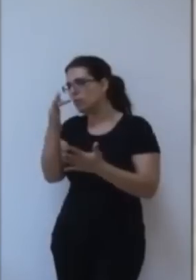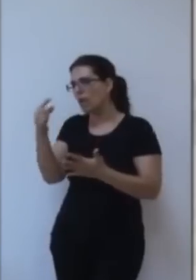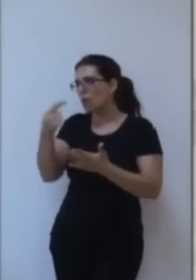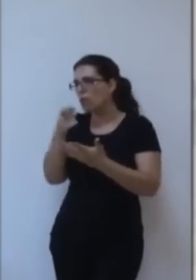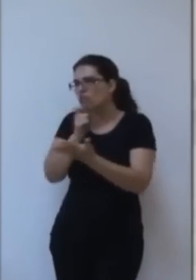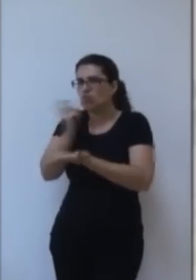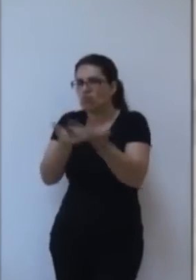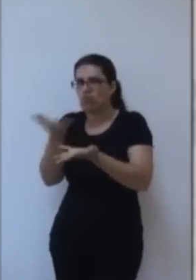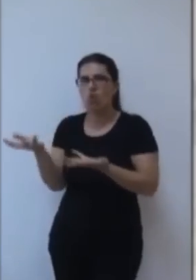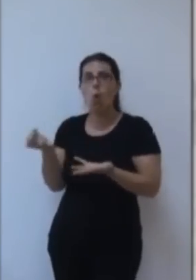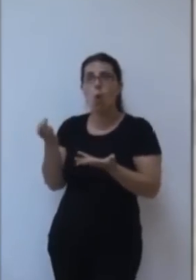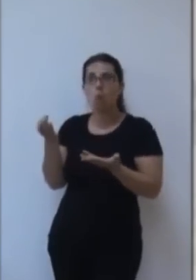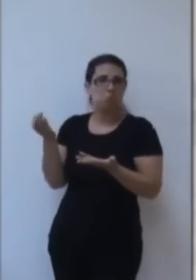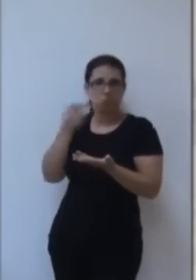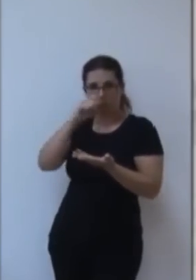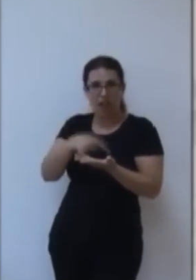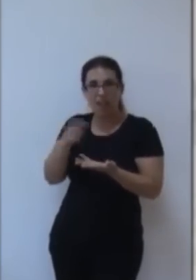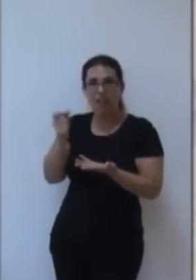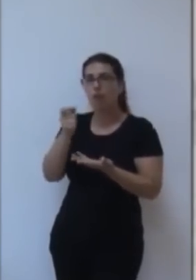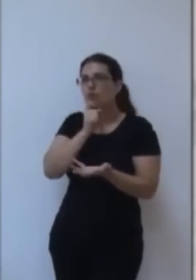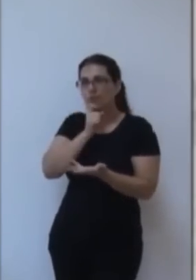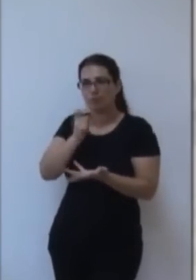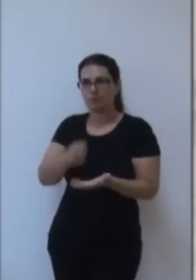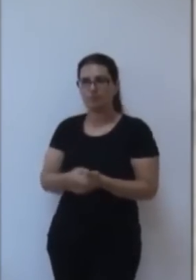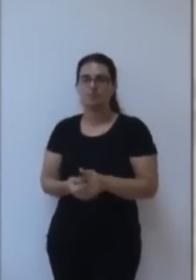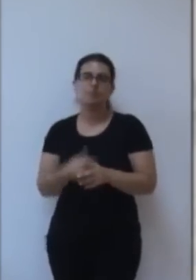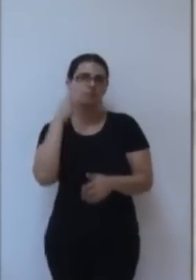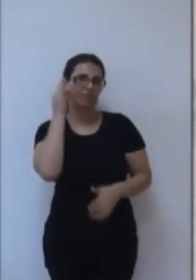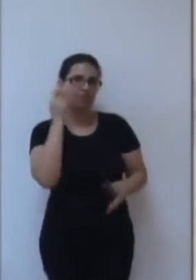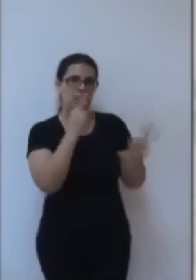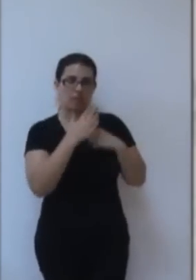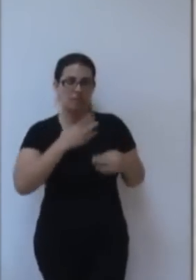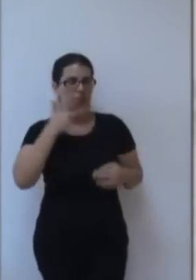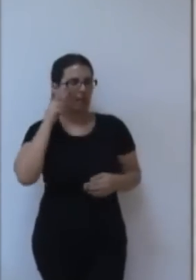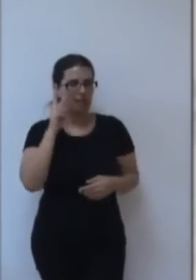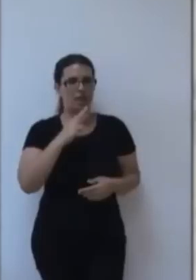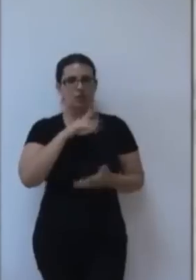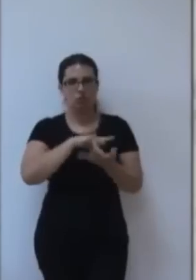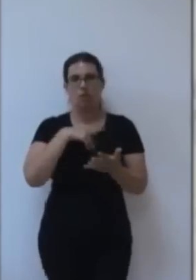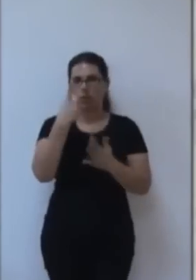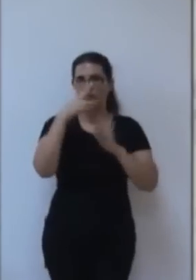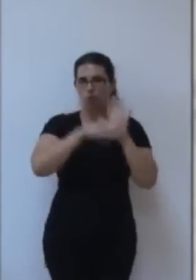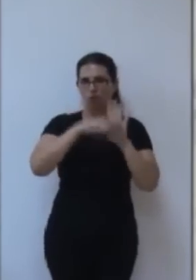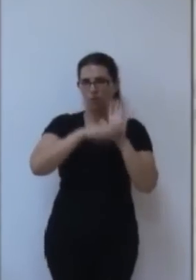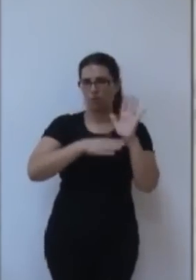tecnologías, o no están interviniendo. Yo te puedo decir por experiencia que tenemos nosotros tenemos un par de programas.